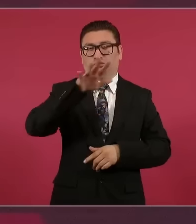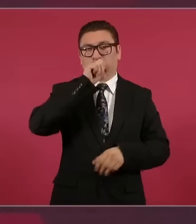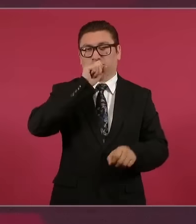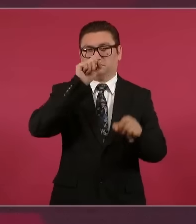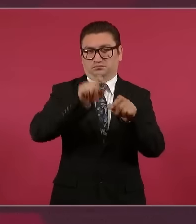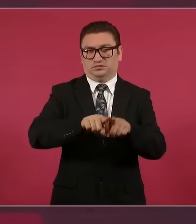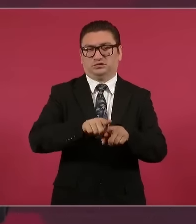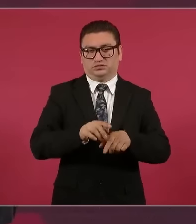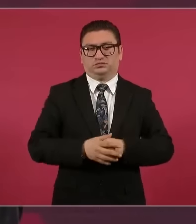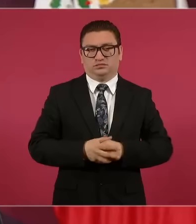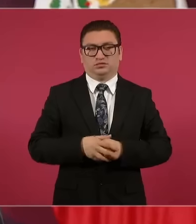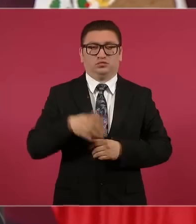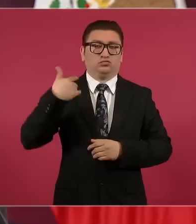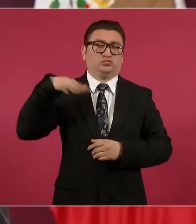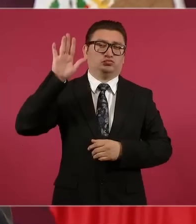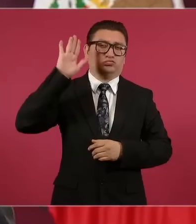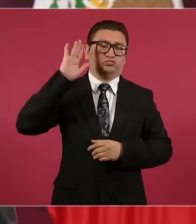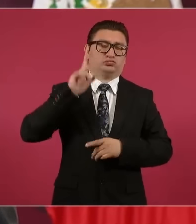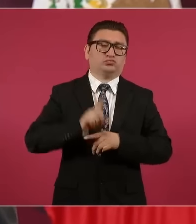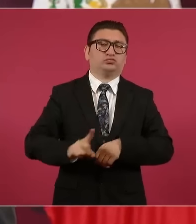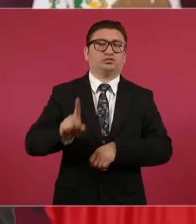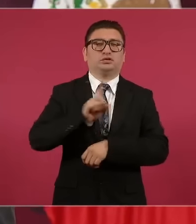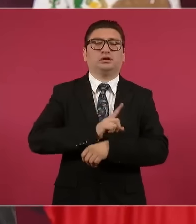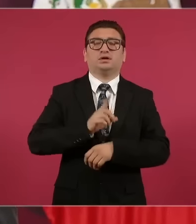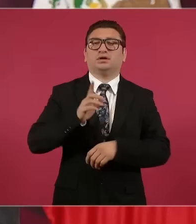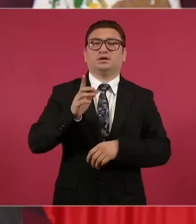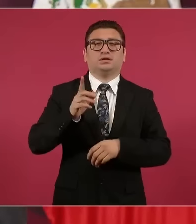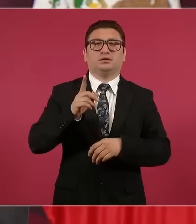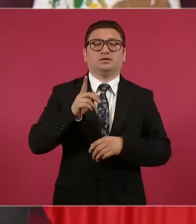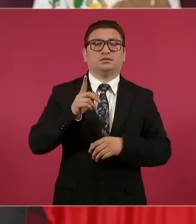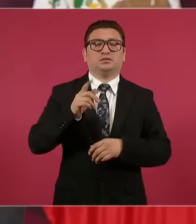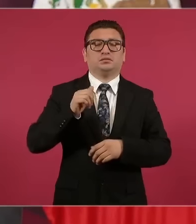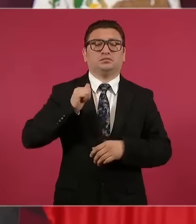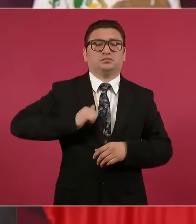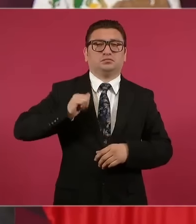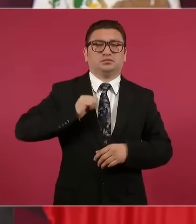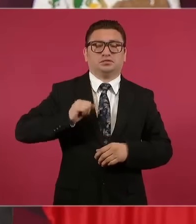también desde principios del siglo XX,